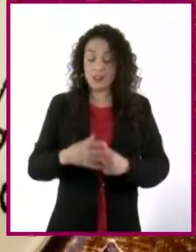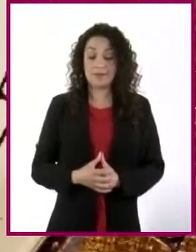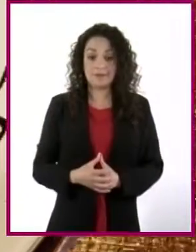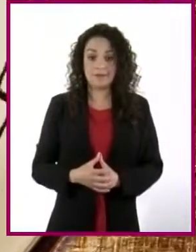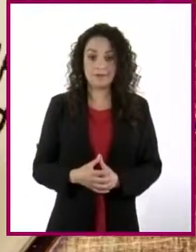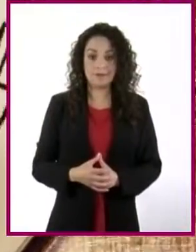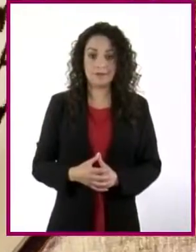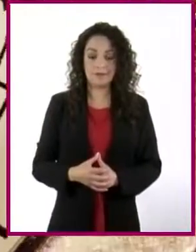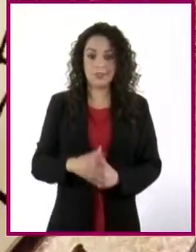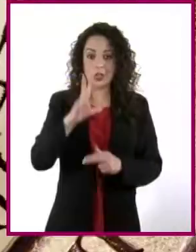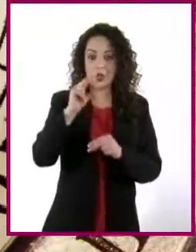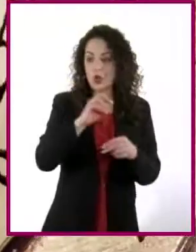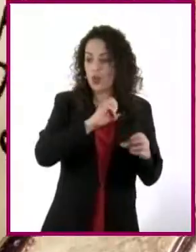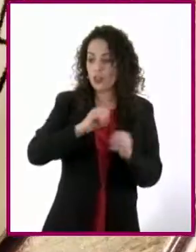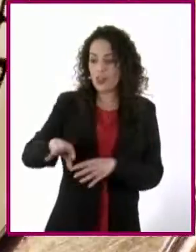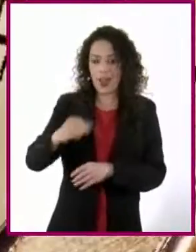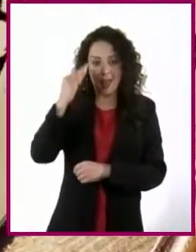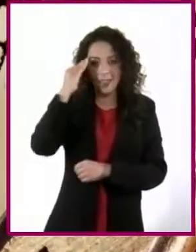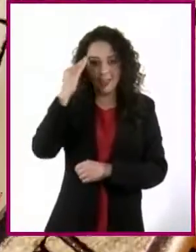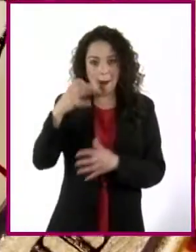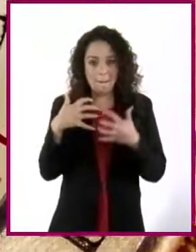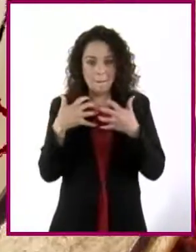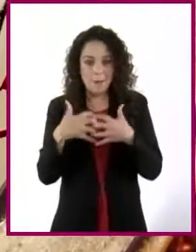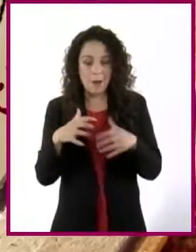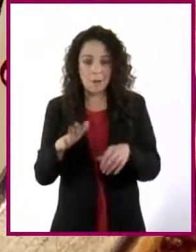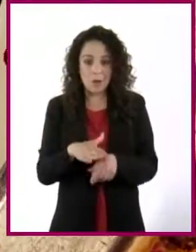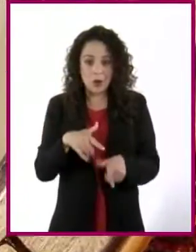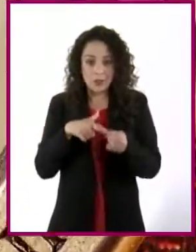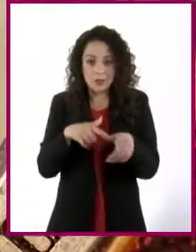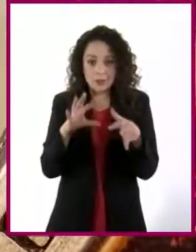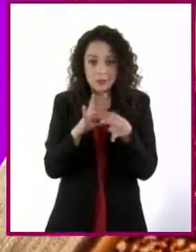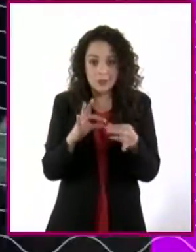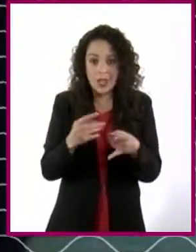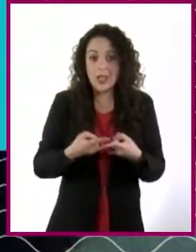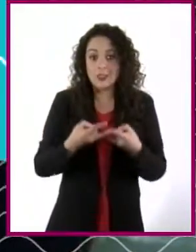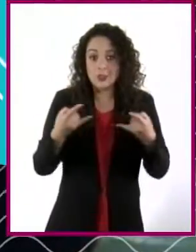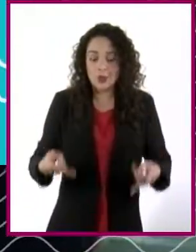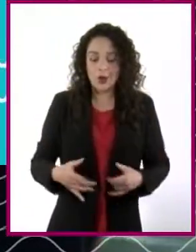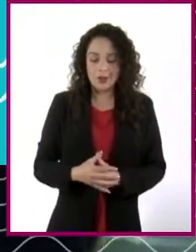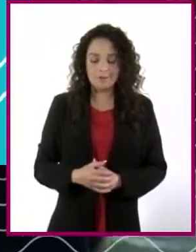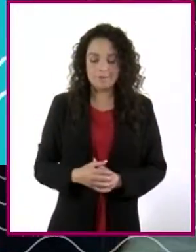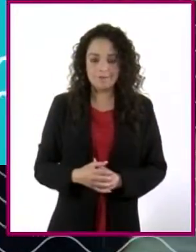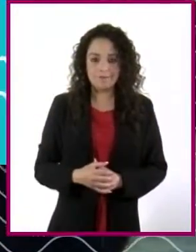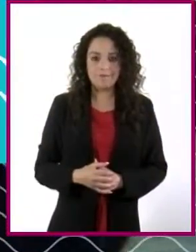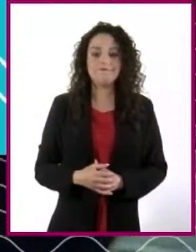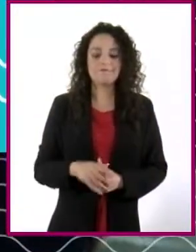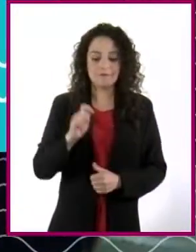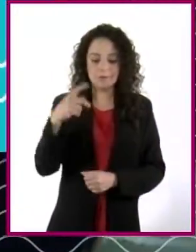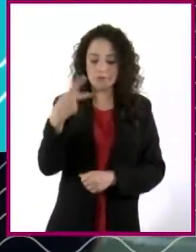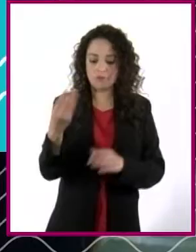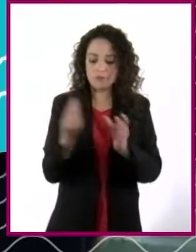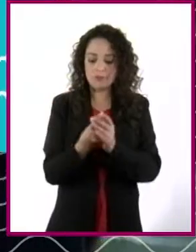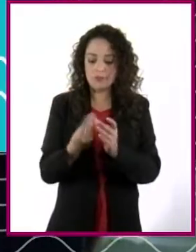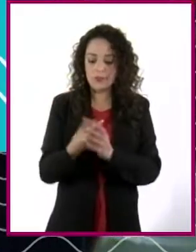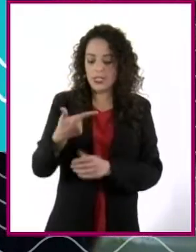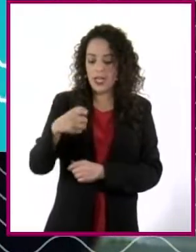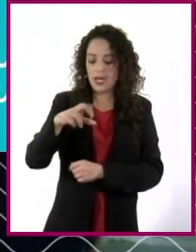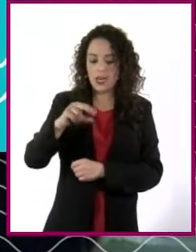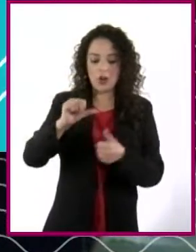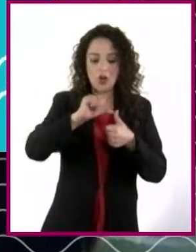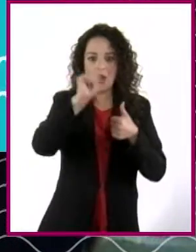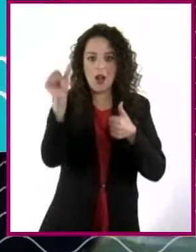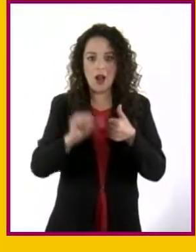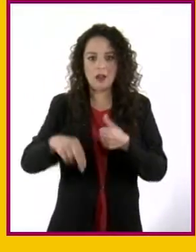nuestra máquina del tiempo porque la travesía continúa. Había un género artístico llamado pintura